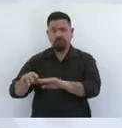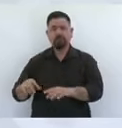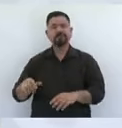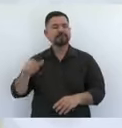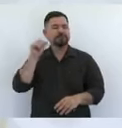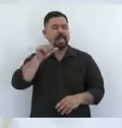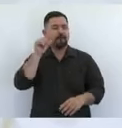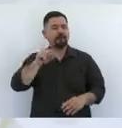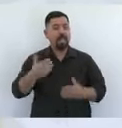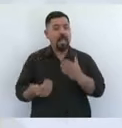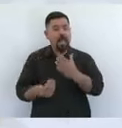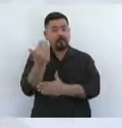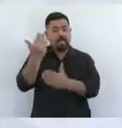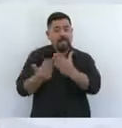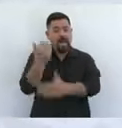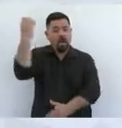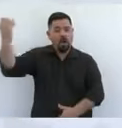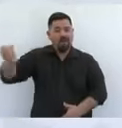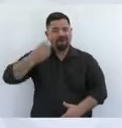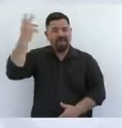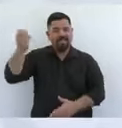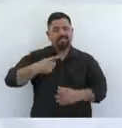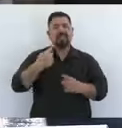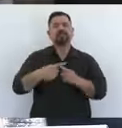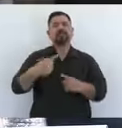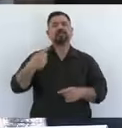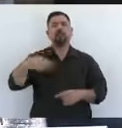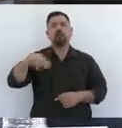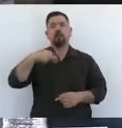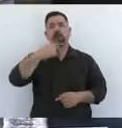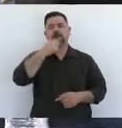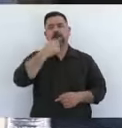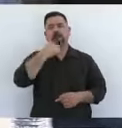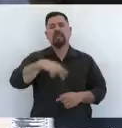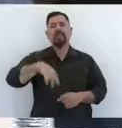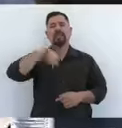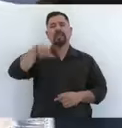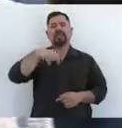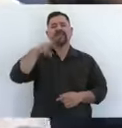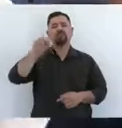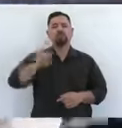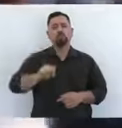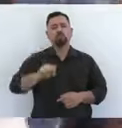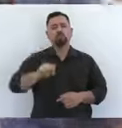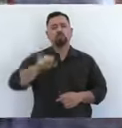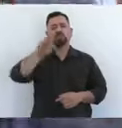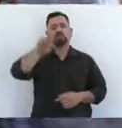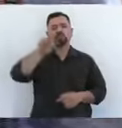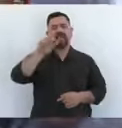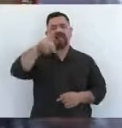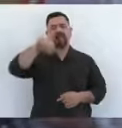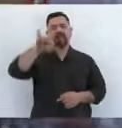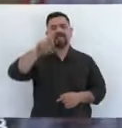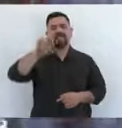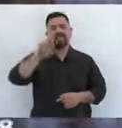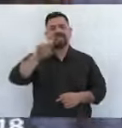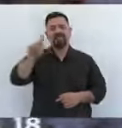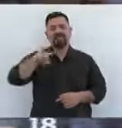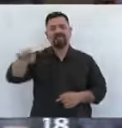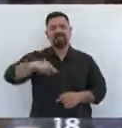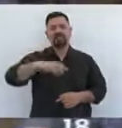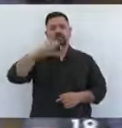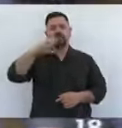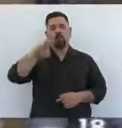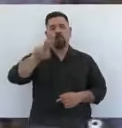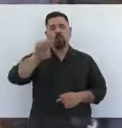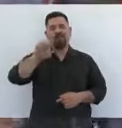desde las mañaneras, Jesús Ramírez Cuevas, que es de comunicación social y vocero de la presidencia.